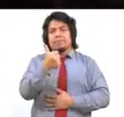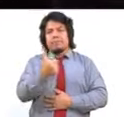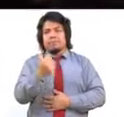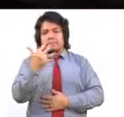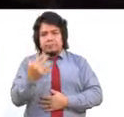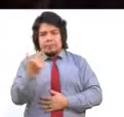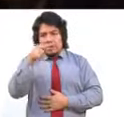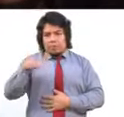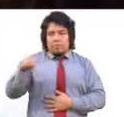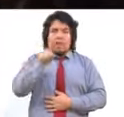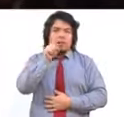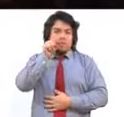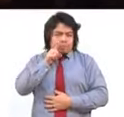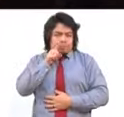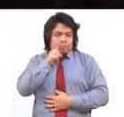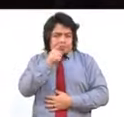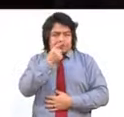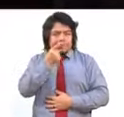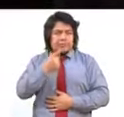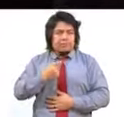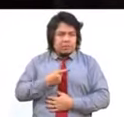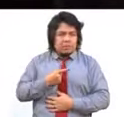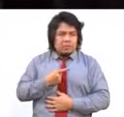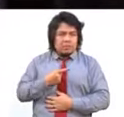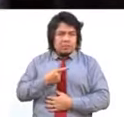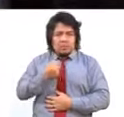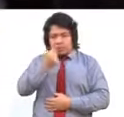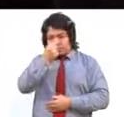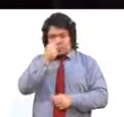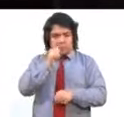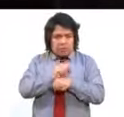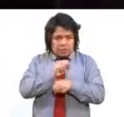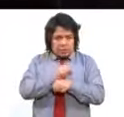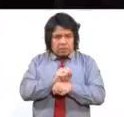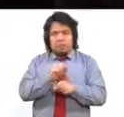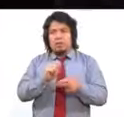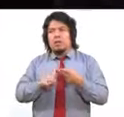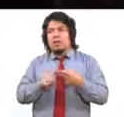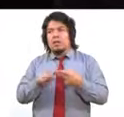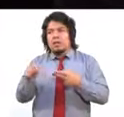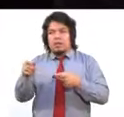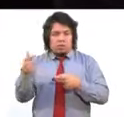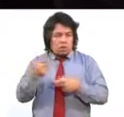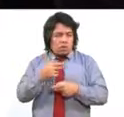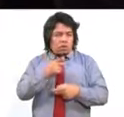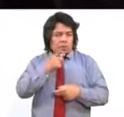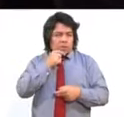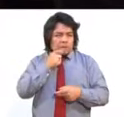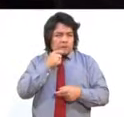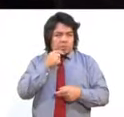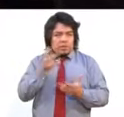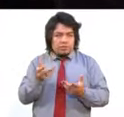las mujeres, comentaron que la Secretaría, los oficiales de seguridad de la Secretaría han